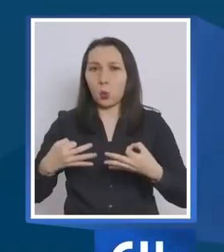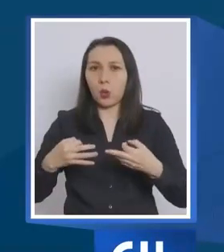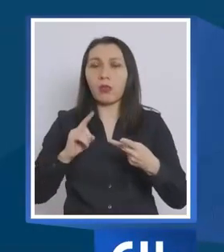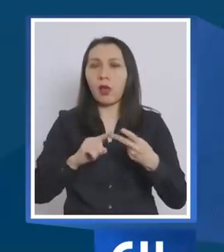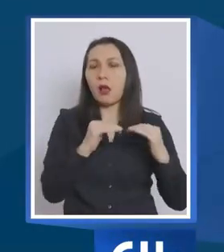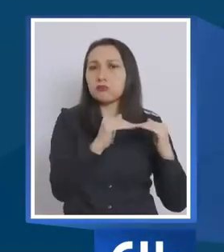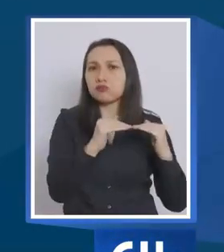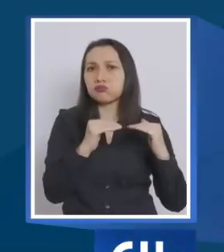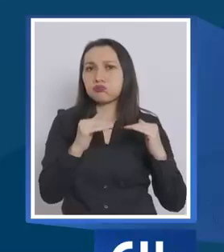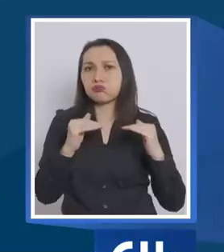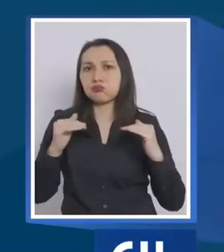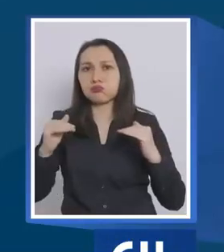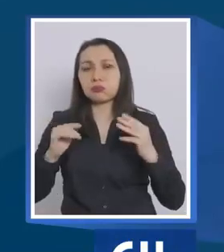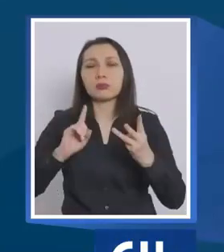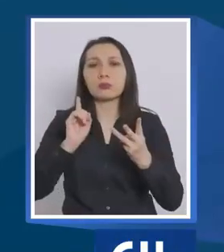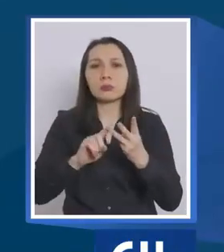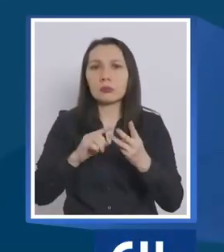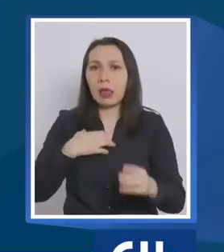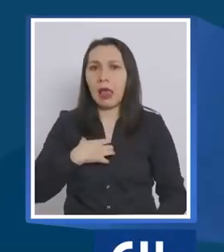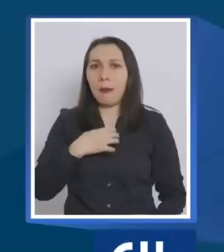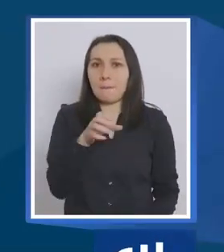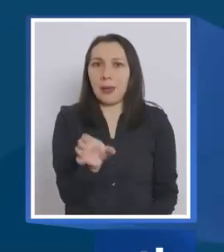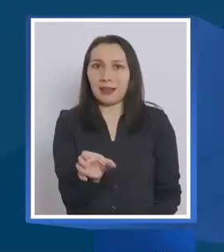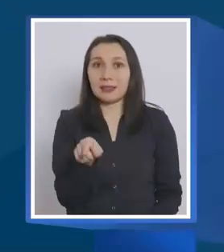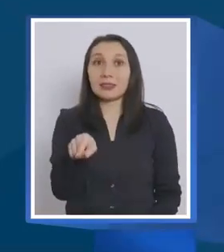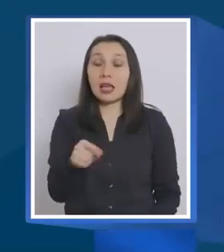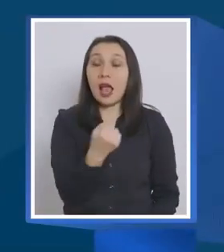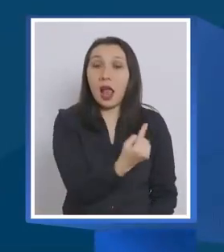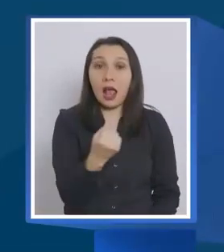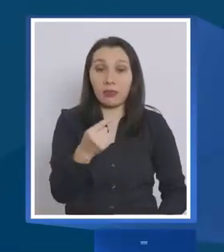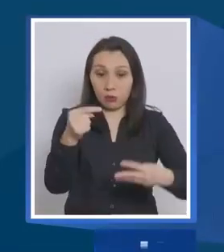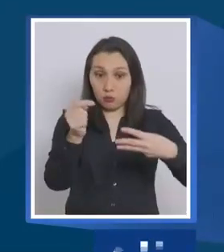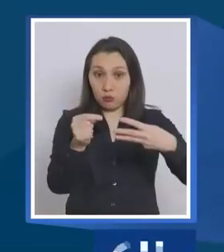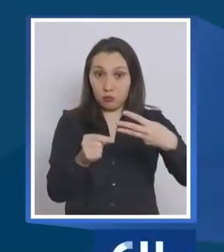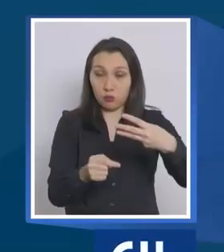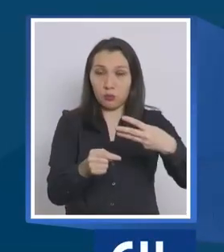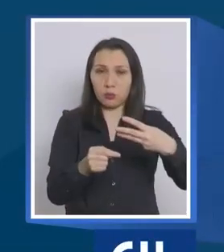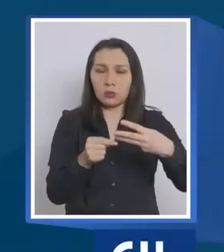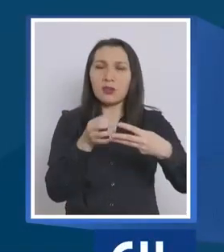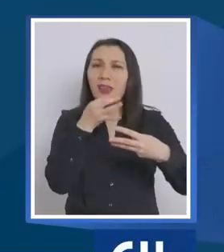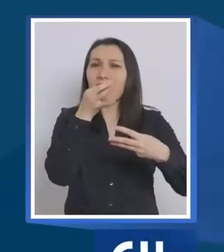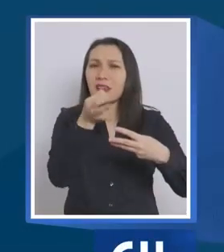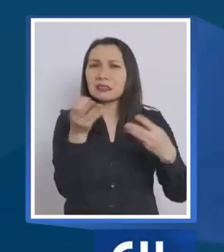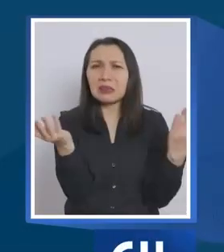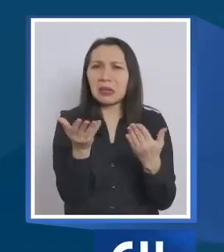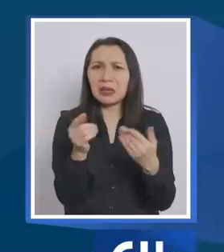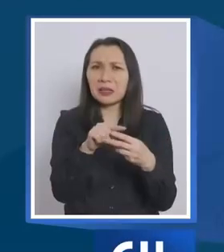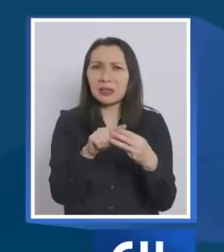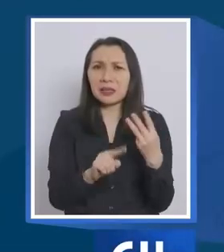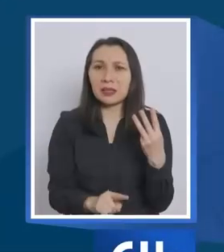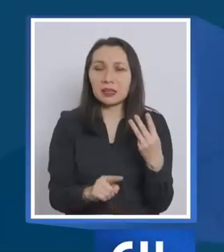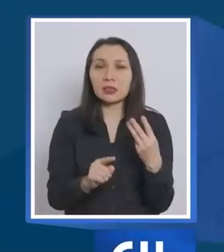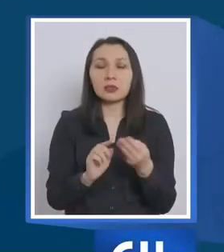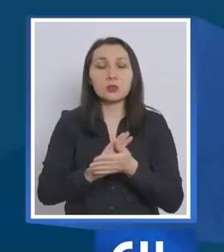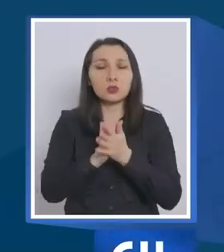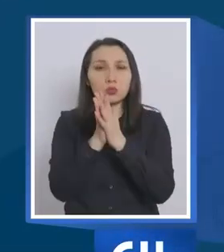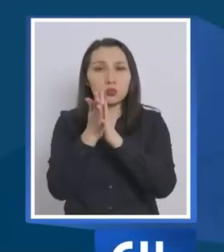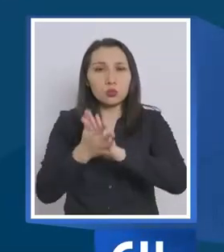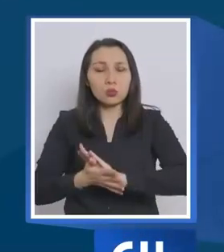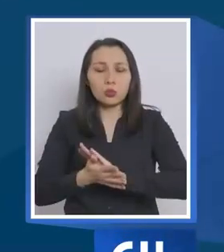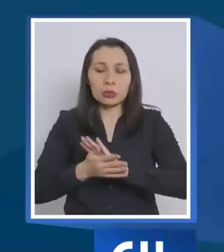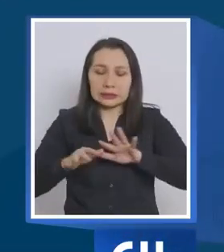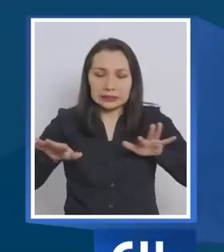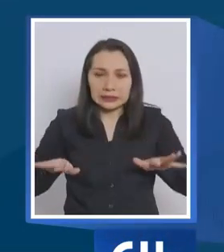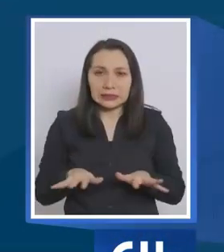estabilidad y la empatía. Cada una de las propuestas apuntan a que todo lo que debe